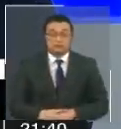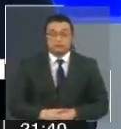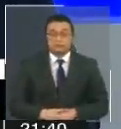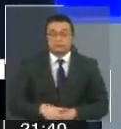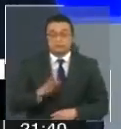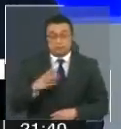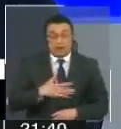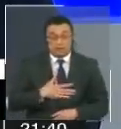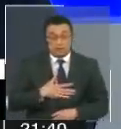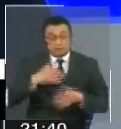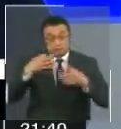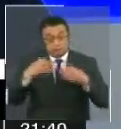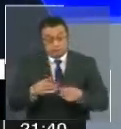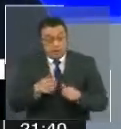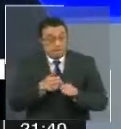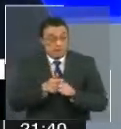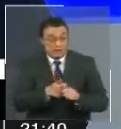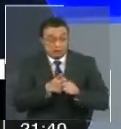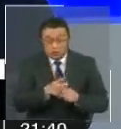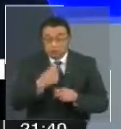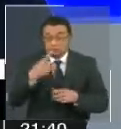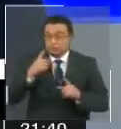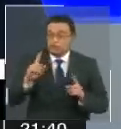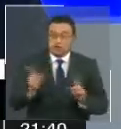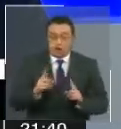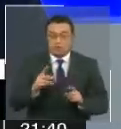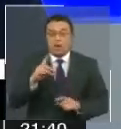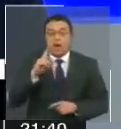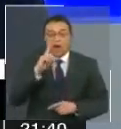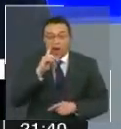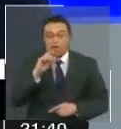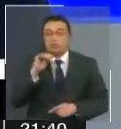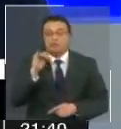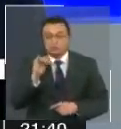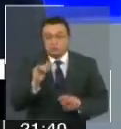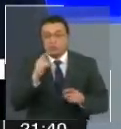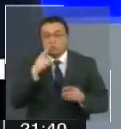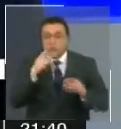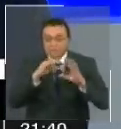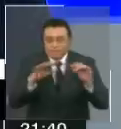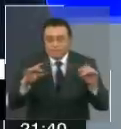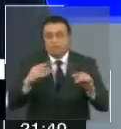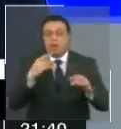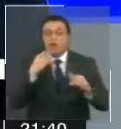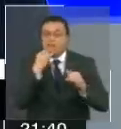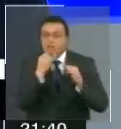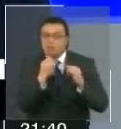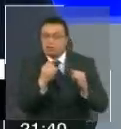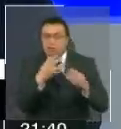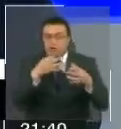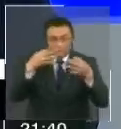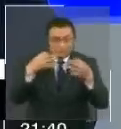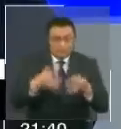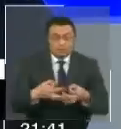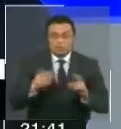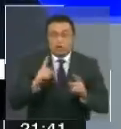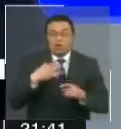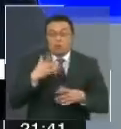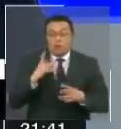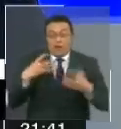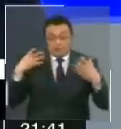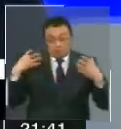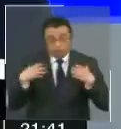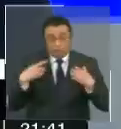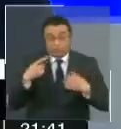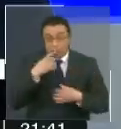Que a mí me conste, presiones, no. Hay simplemente trascendidos, informaciones no corroboradas. A mí no me gusta,